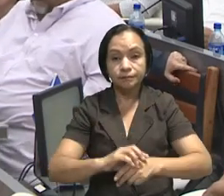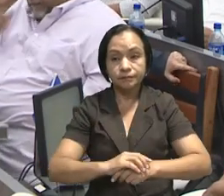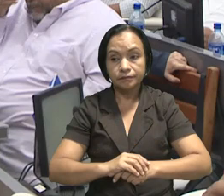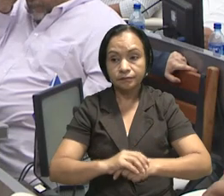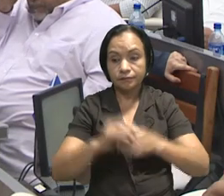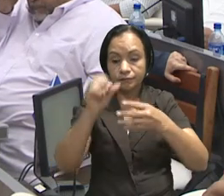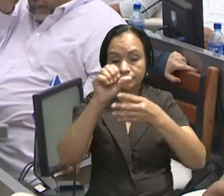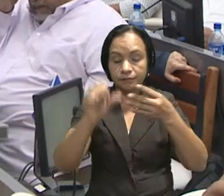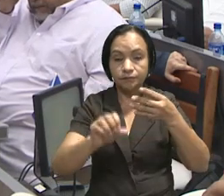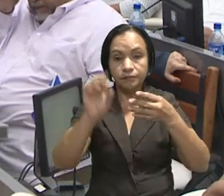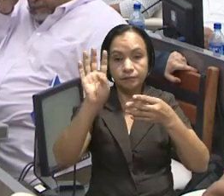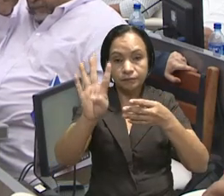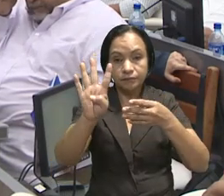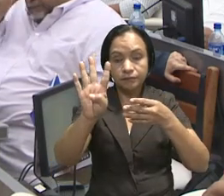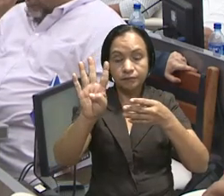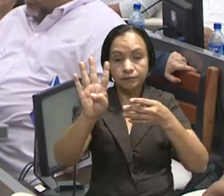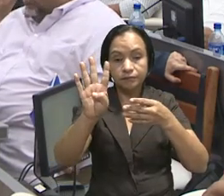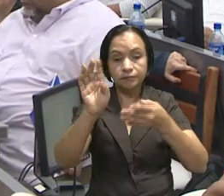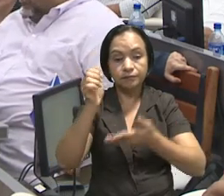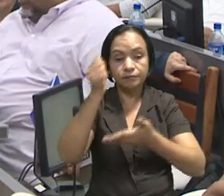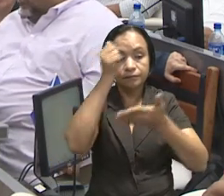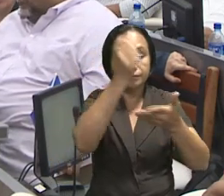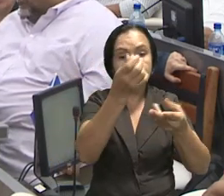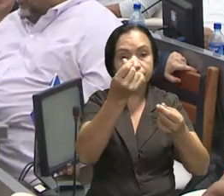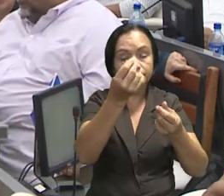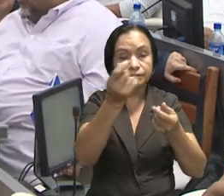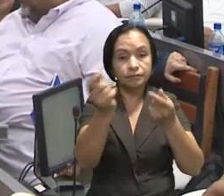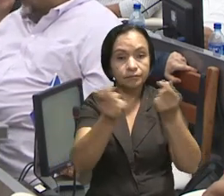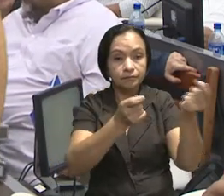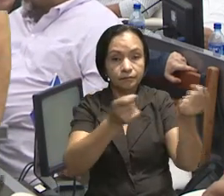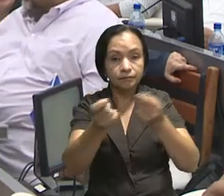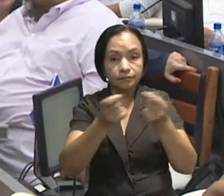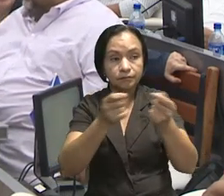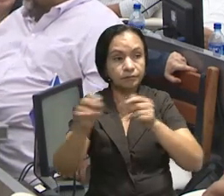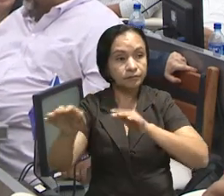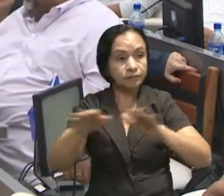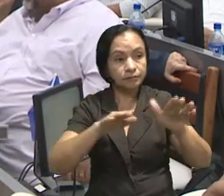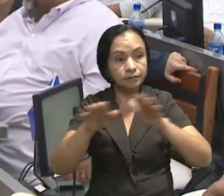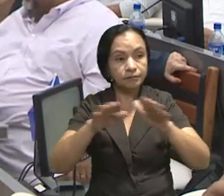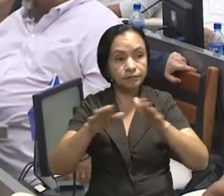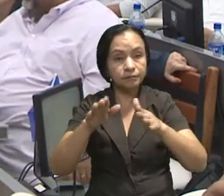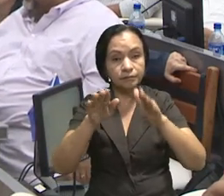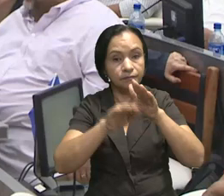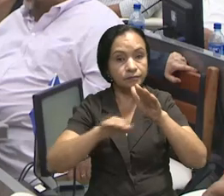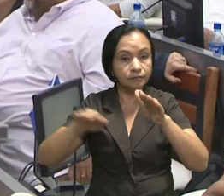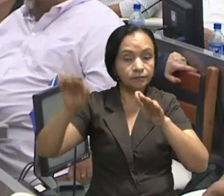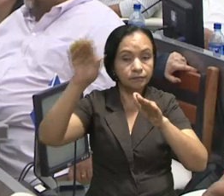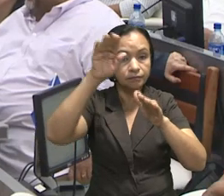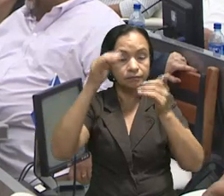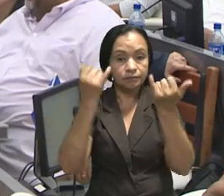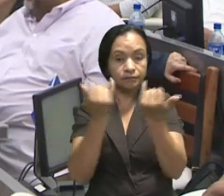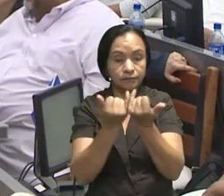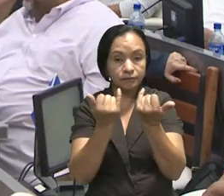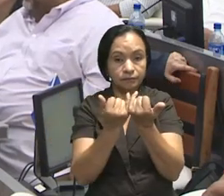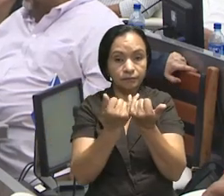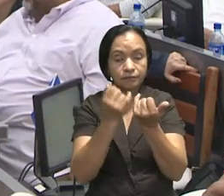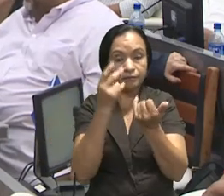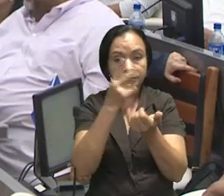En el artículo 4, la pensión de gracia regulada no podrá ser superior al equivalente